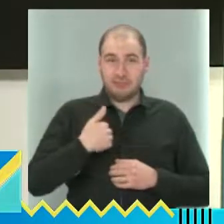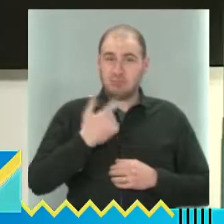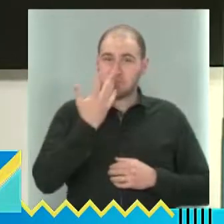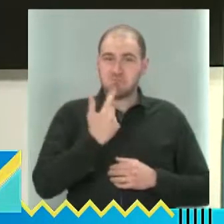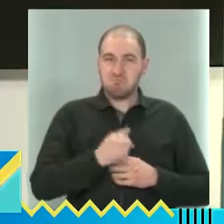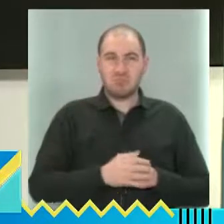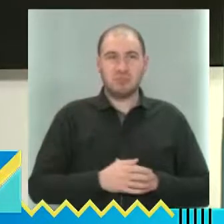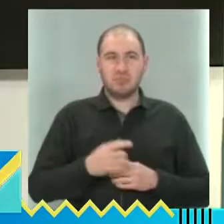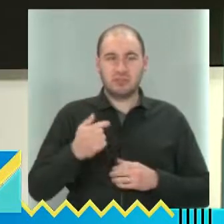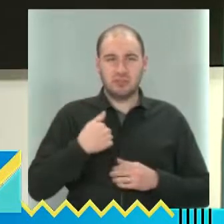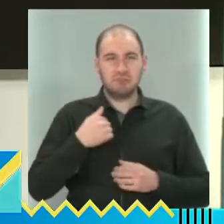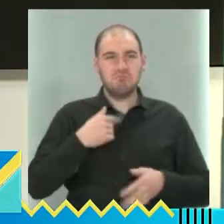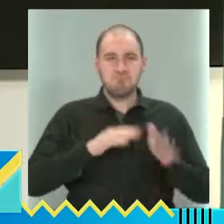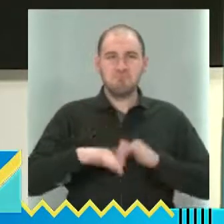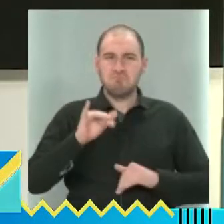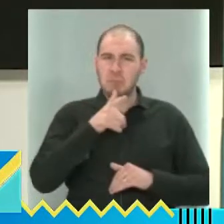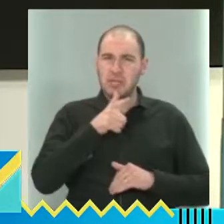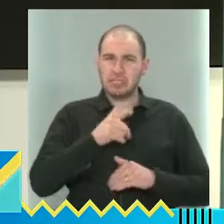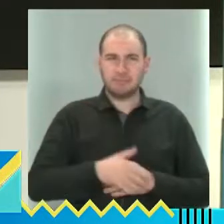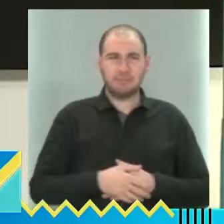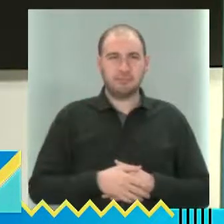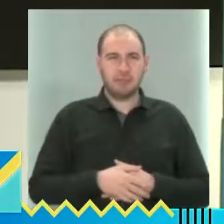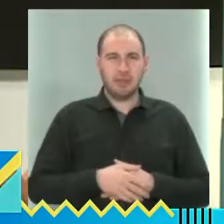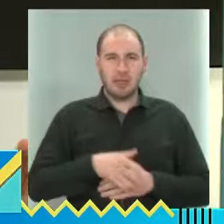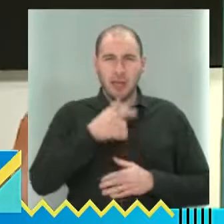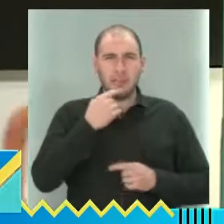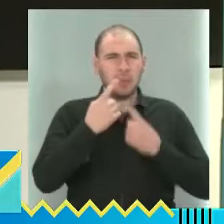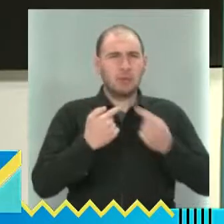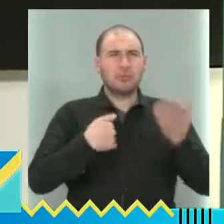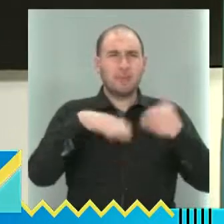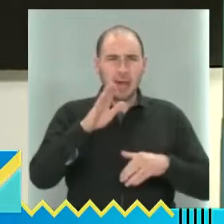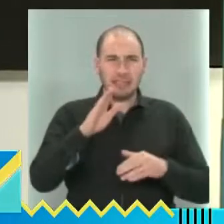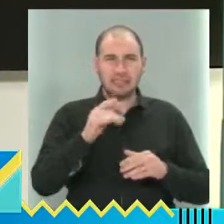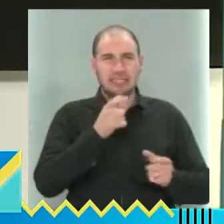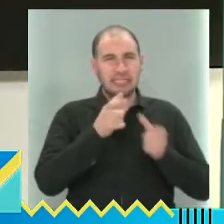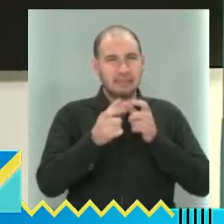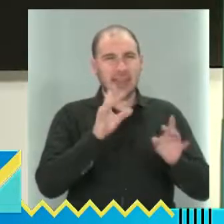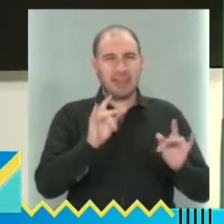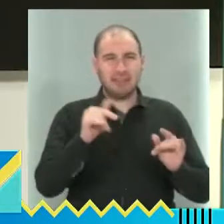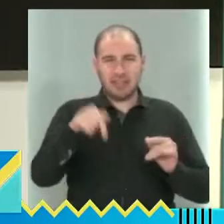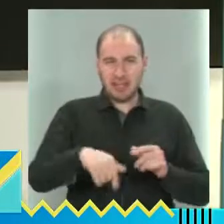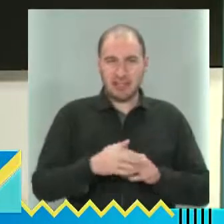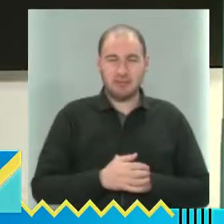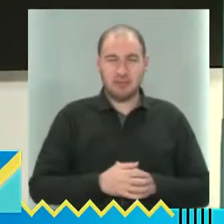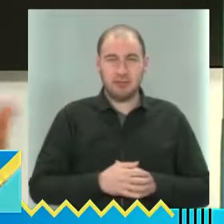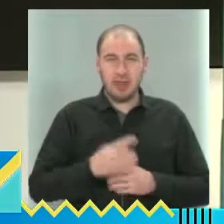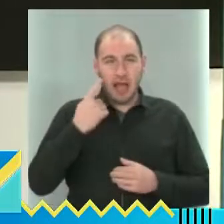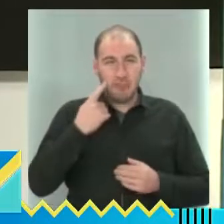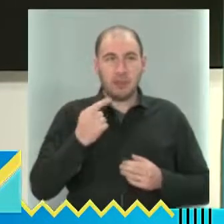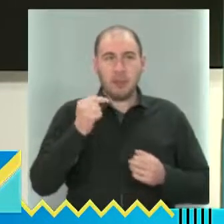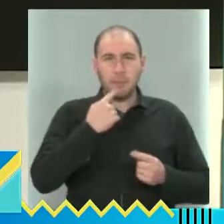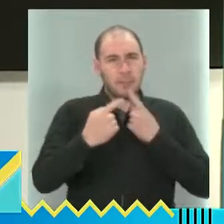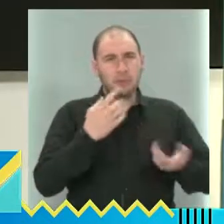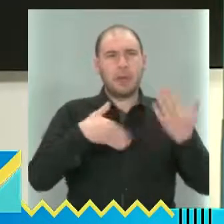me gustó mucho hacer y que me pareció que dejó muchas más preguntas que las que se podían llegar a contestar acá, sino que era, bueno, cada vez generemos